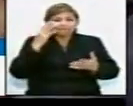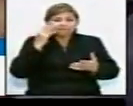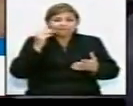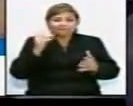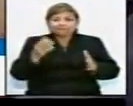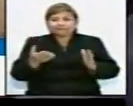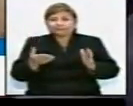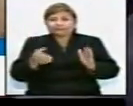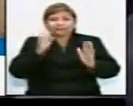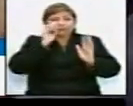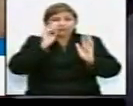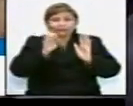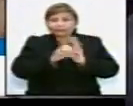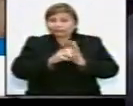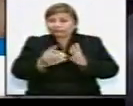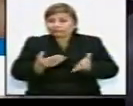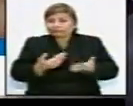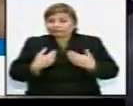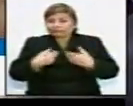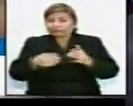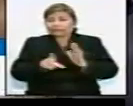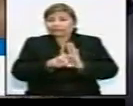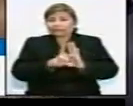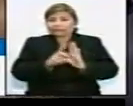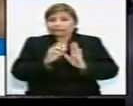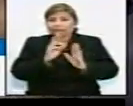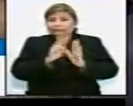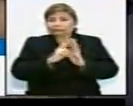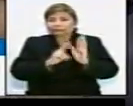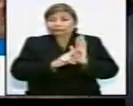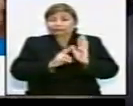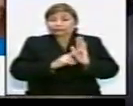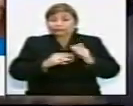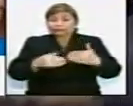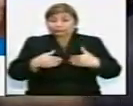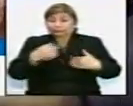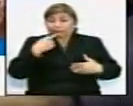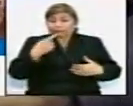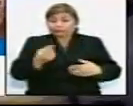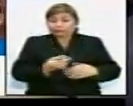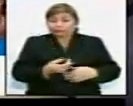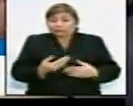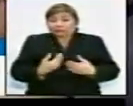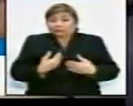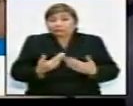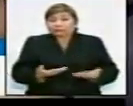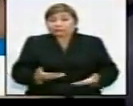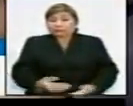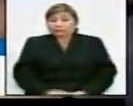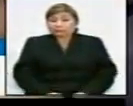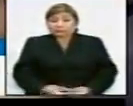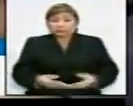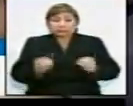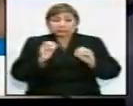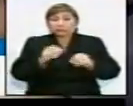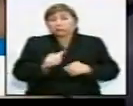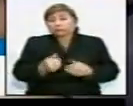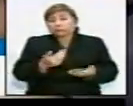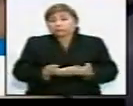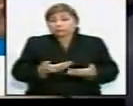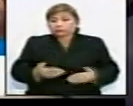temas que el reglamento está estableciendo. Podría mencionar, si ustedes desean, aunque es apartarse del tema, algunos otros